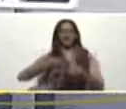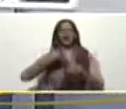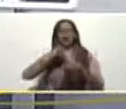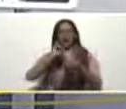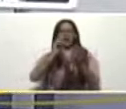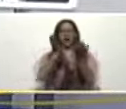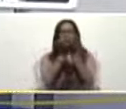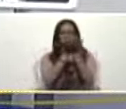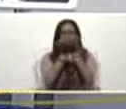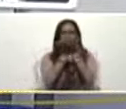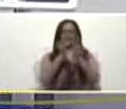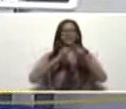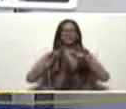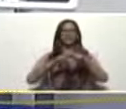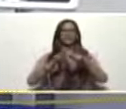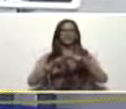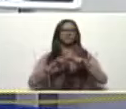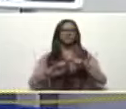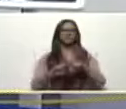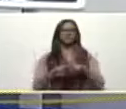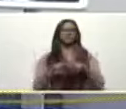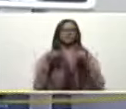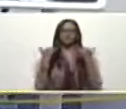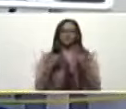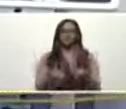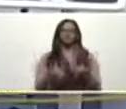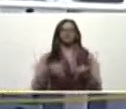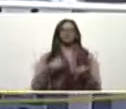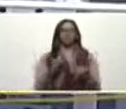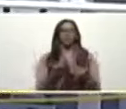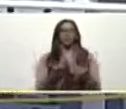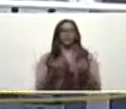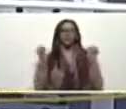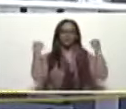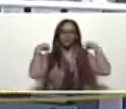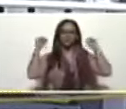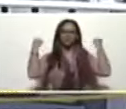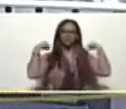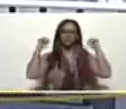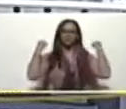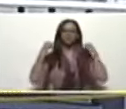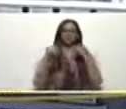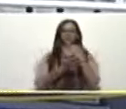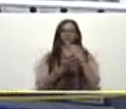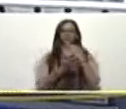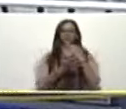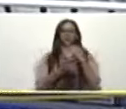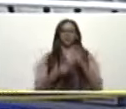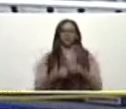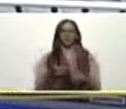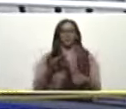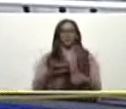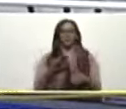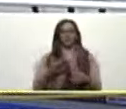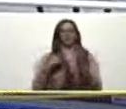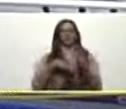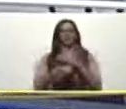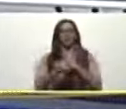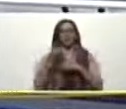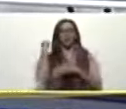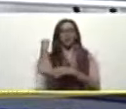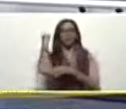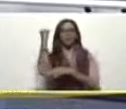las escuelas y de los niños y niñas de una vez puedan ir entrenándose en esta tecnología de punta. Así que vamos